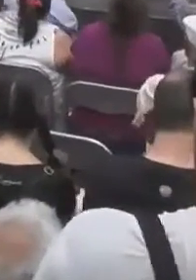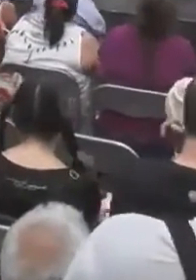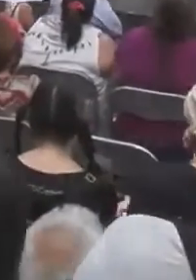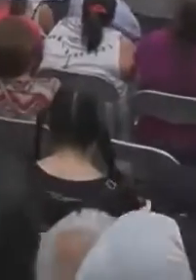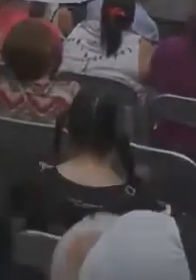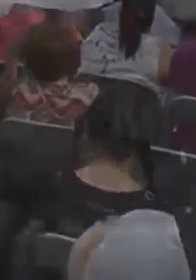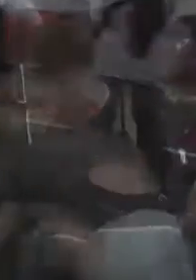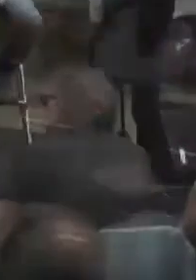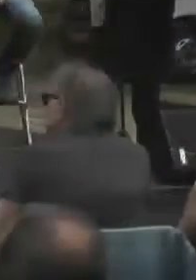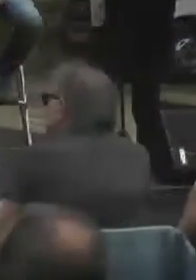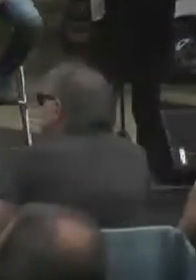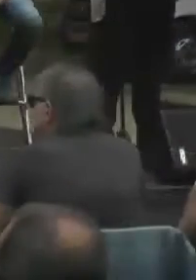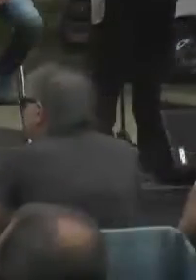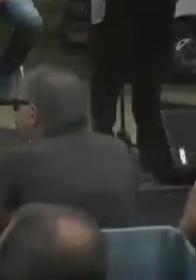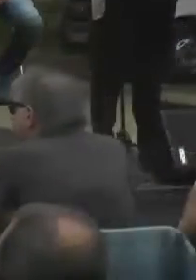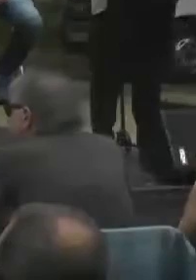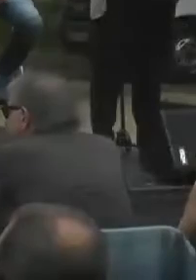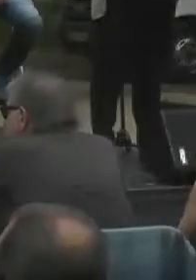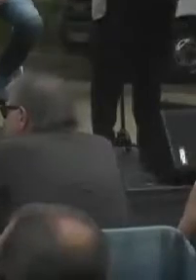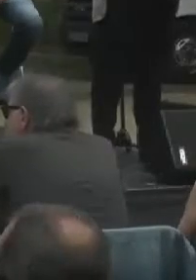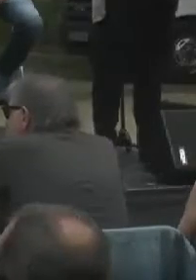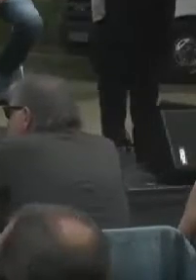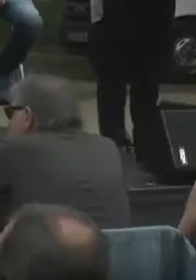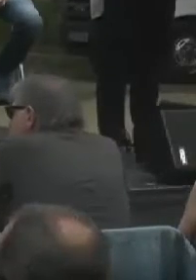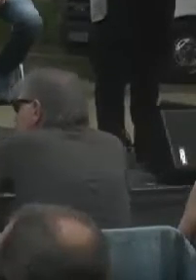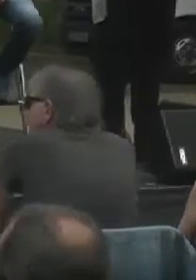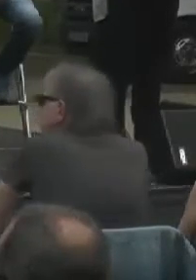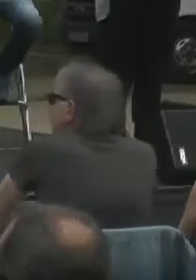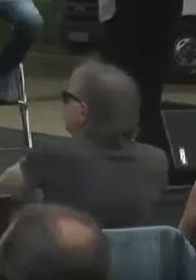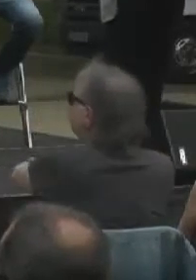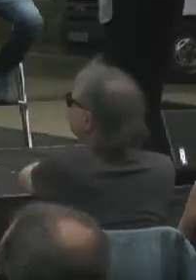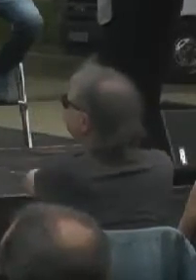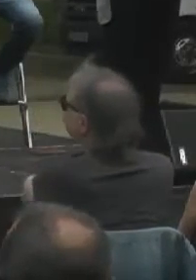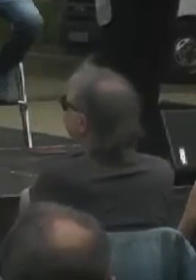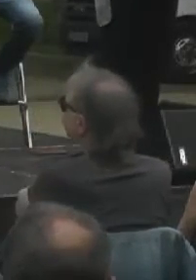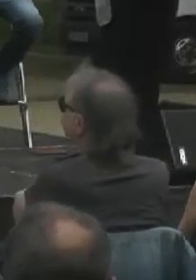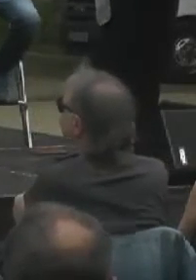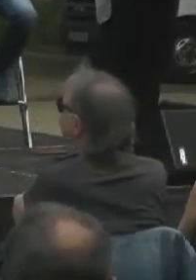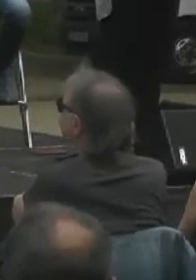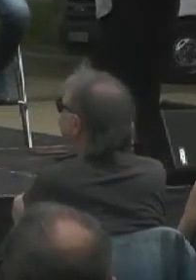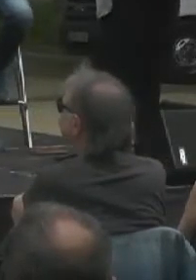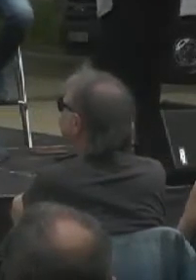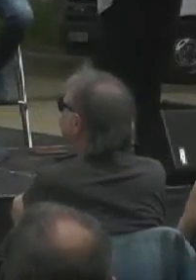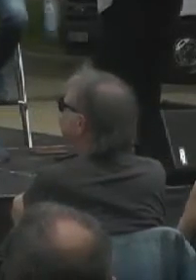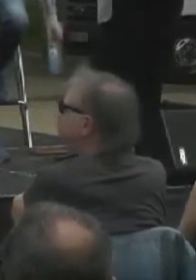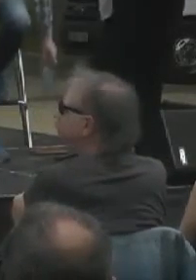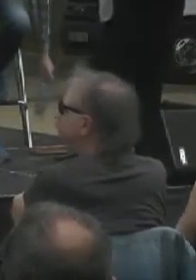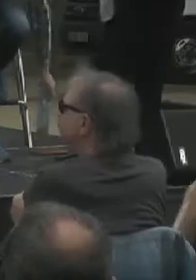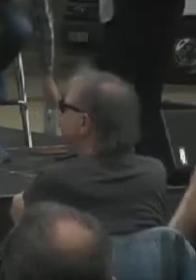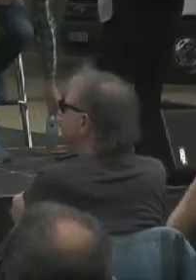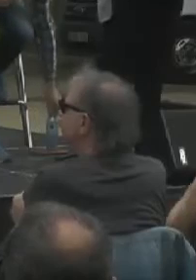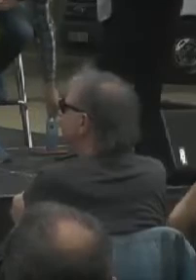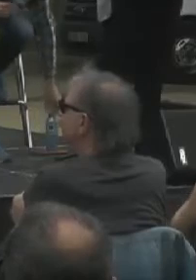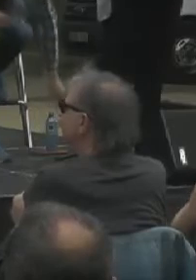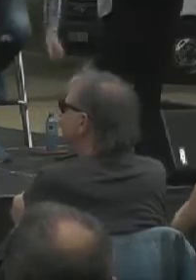Bo día a todo o mundo, gracias por estar todas as que estades. Hai moita xente fora que non pode estar, que non se lle